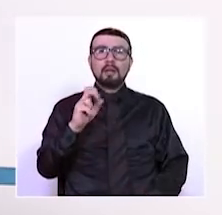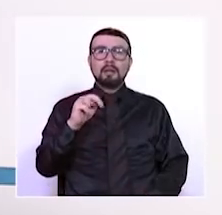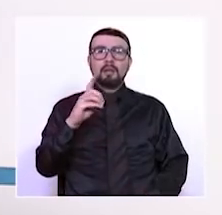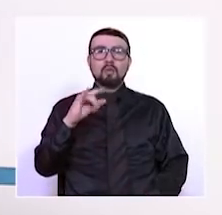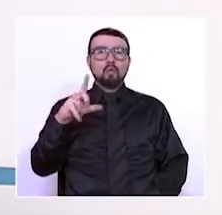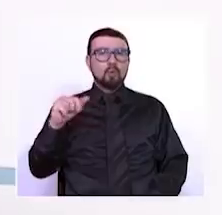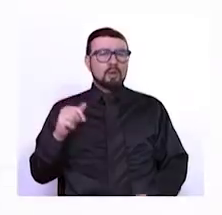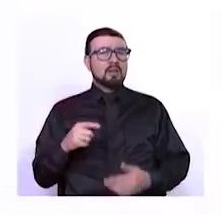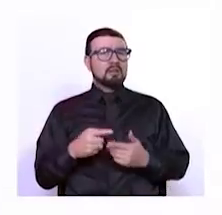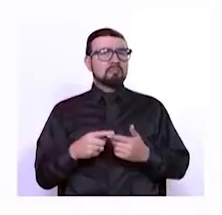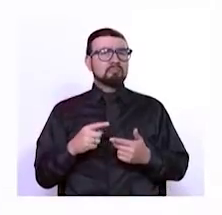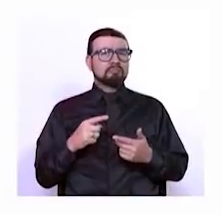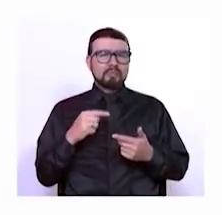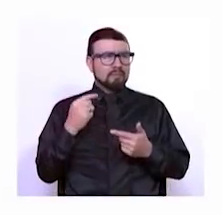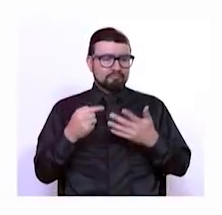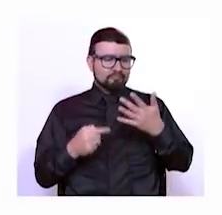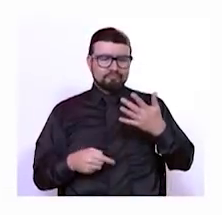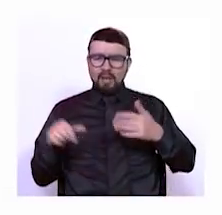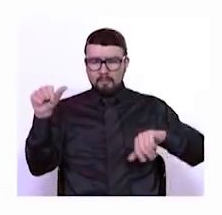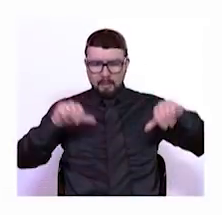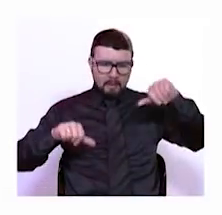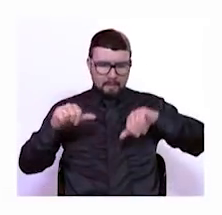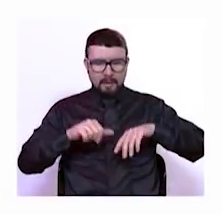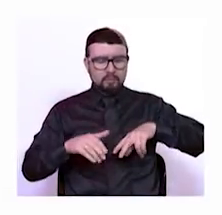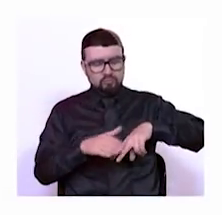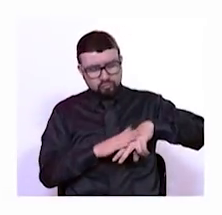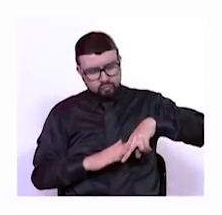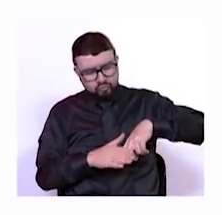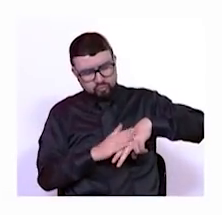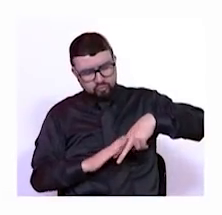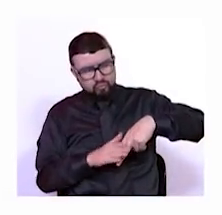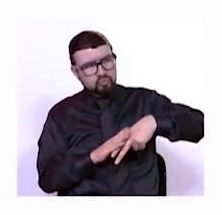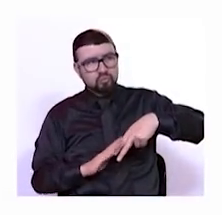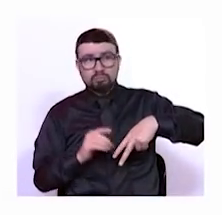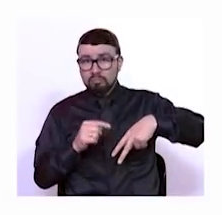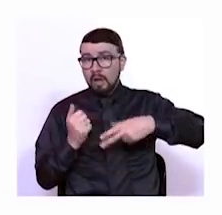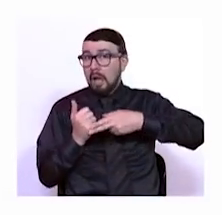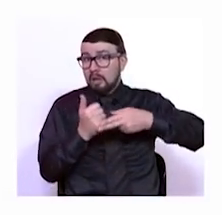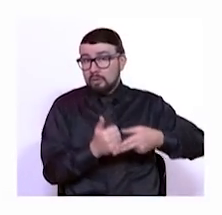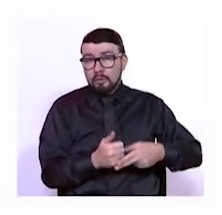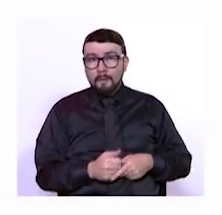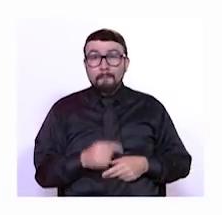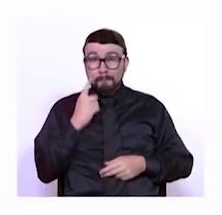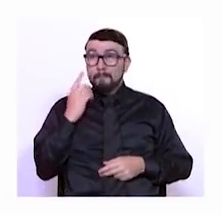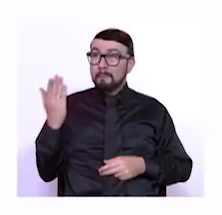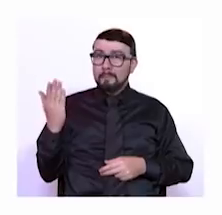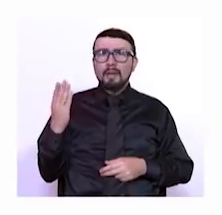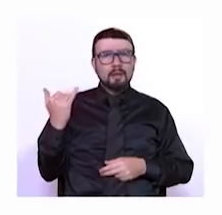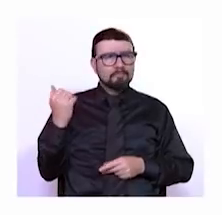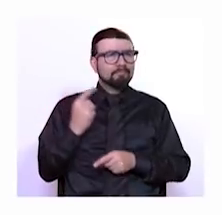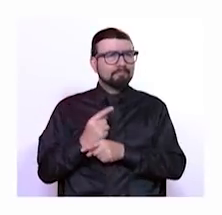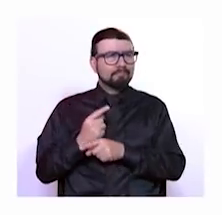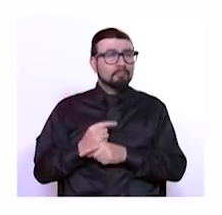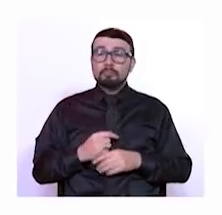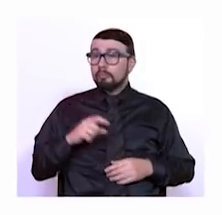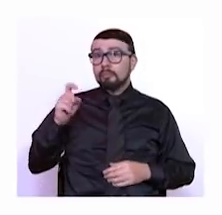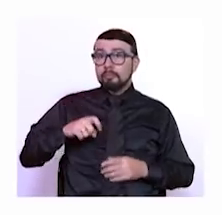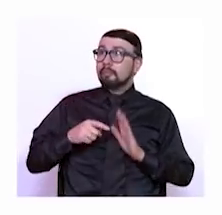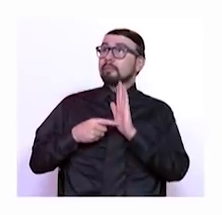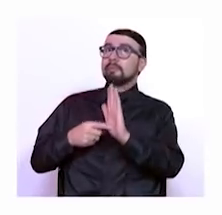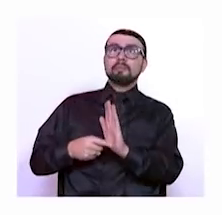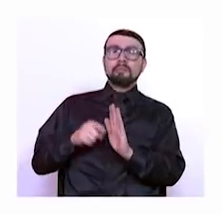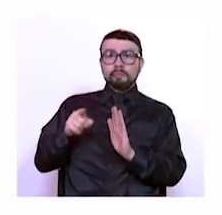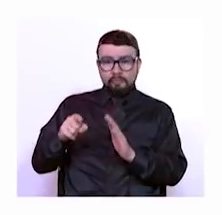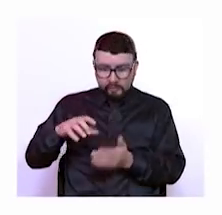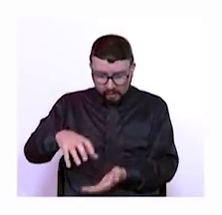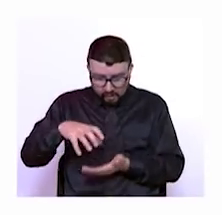y llantén y otros componentes, sábila. Y es este que ven en pantalla. Y hay que mostrarlo para que no se los